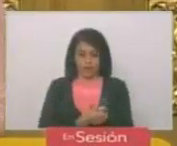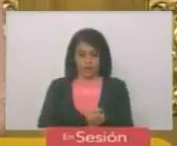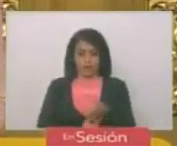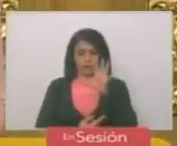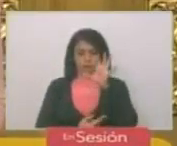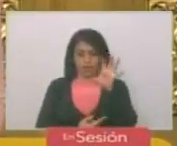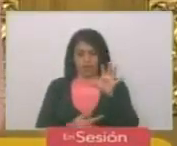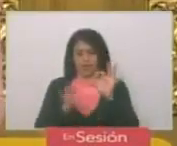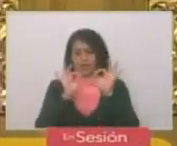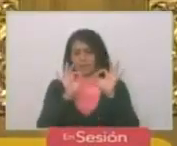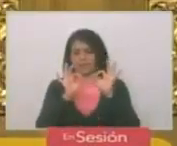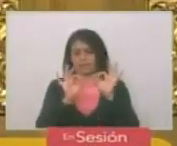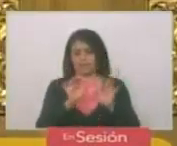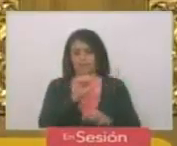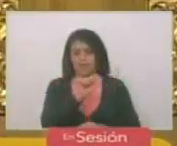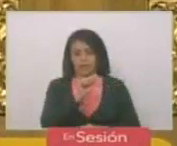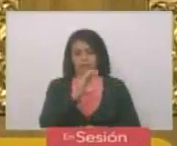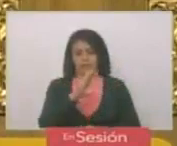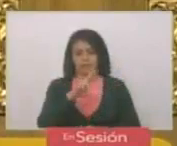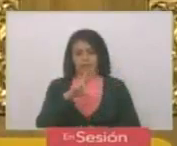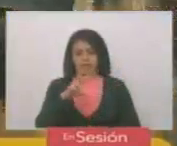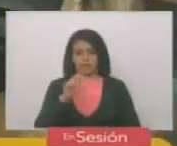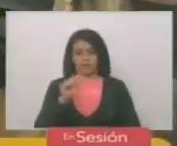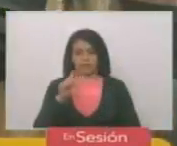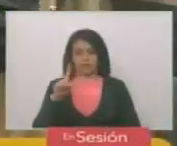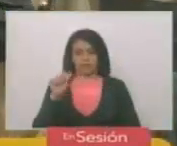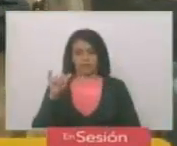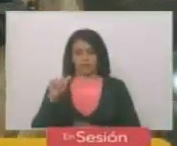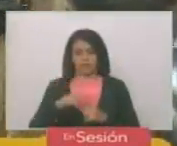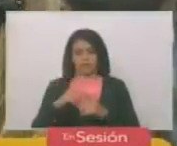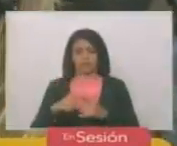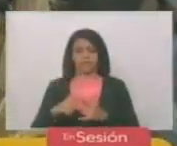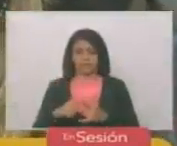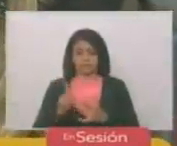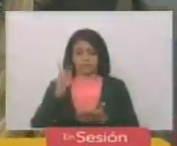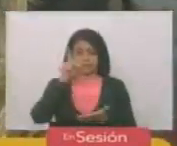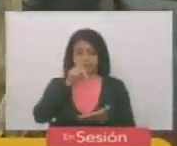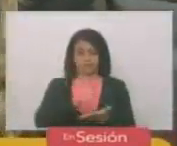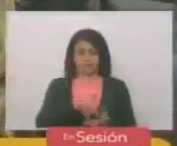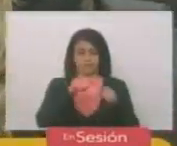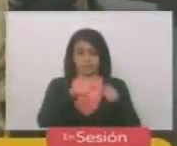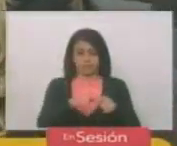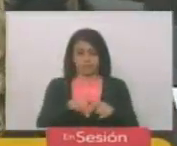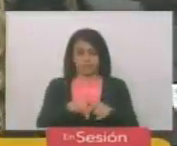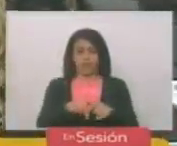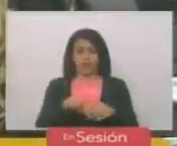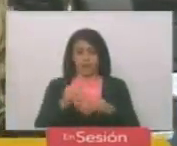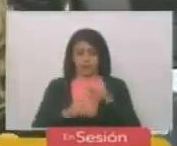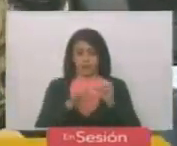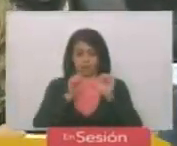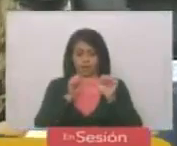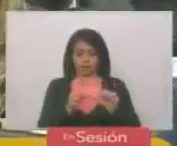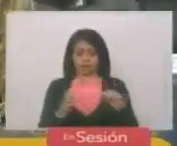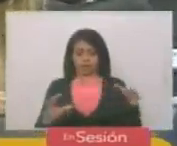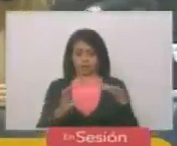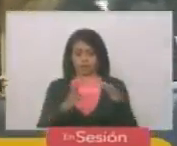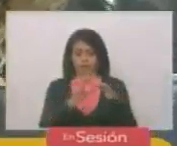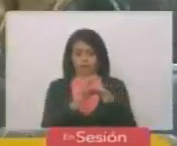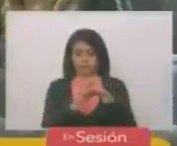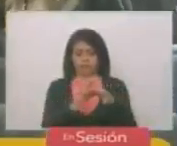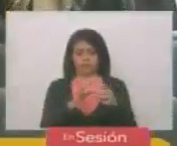Azerbaiyán, específicamente en Bakú, donde fue el epicentro de la instalación y la consolidación